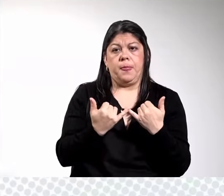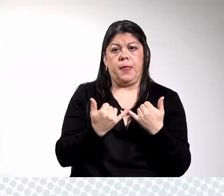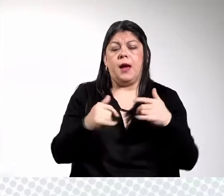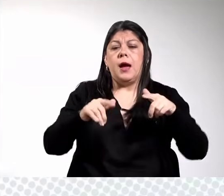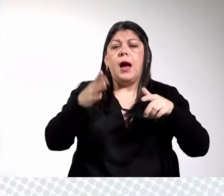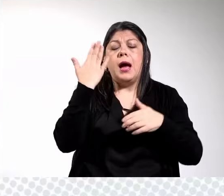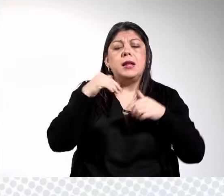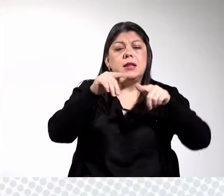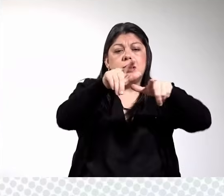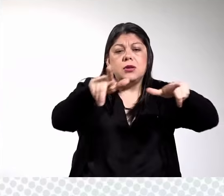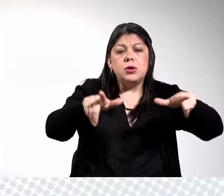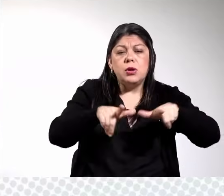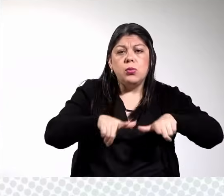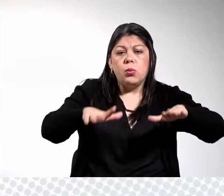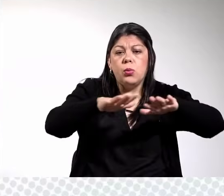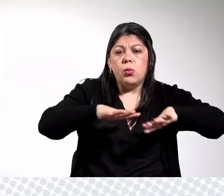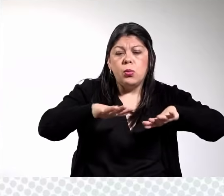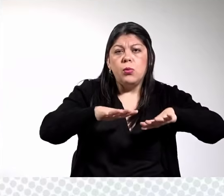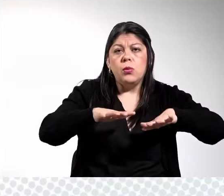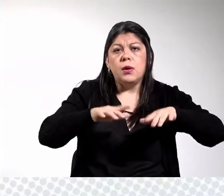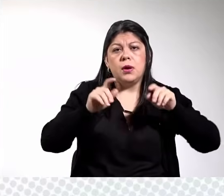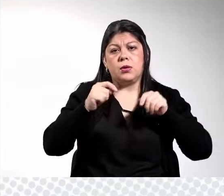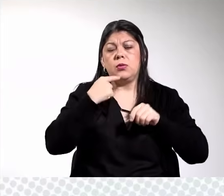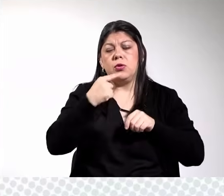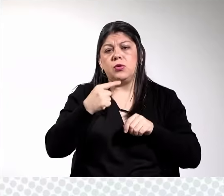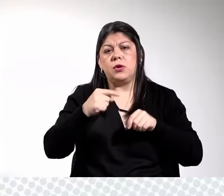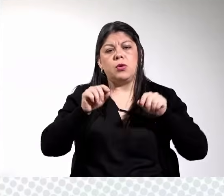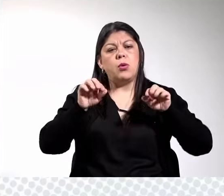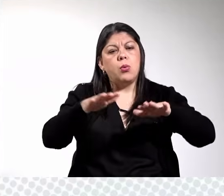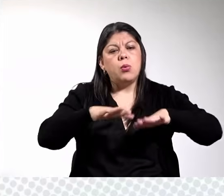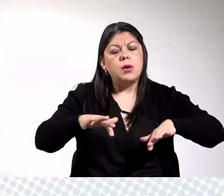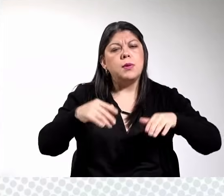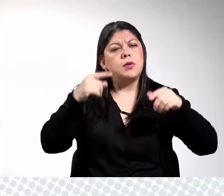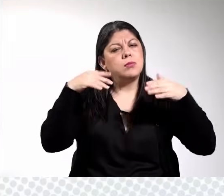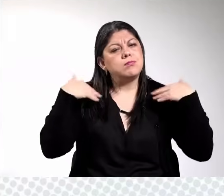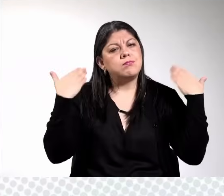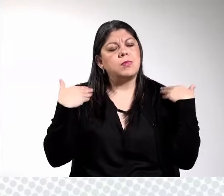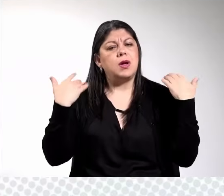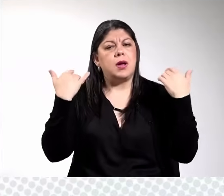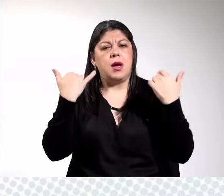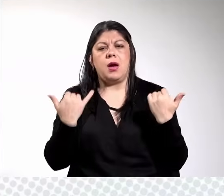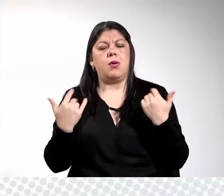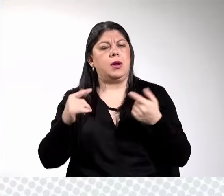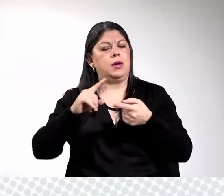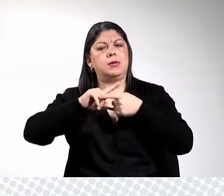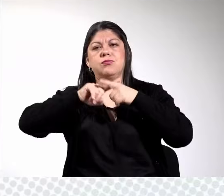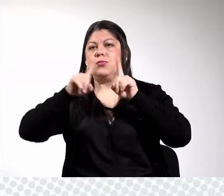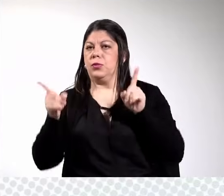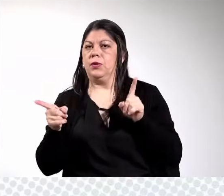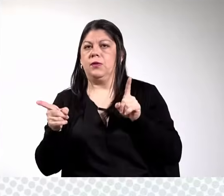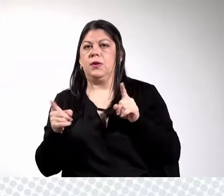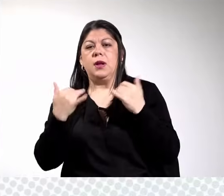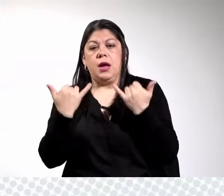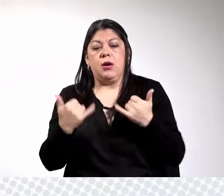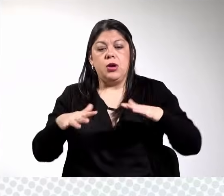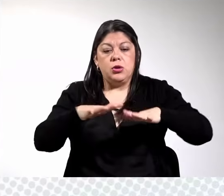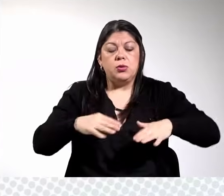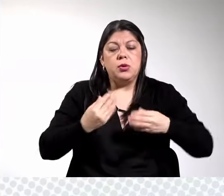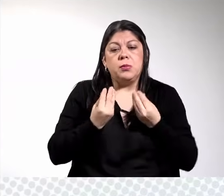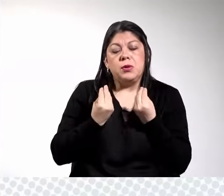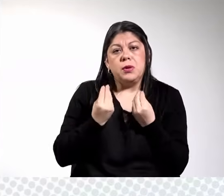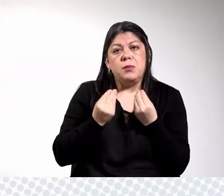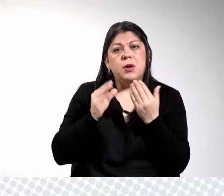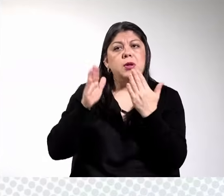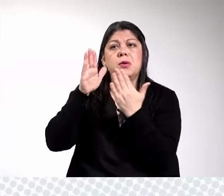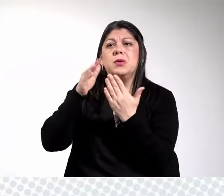lugar donde también era un espacio, como yo digo, de felicidad para un niño, últimamente no lo es. Es de miedo por el bullying,